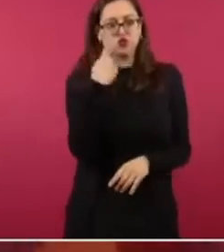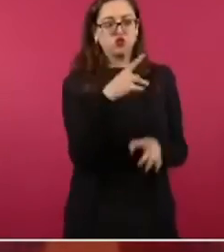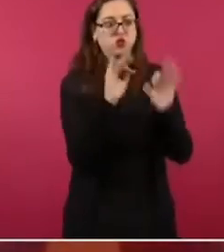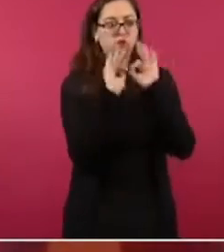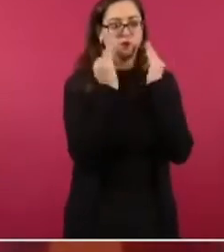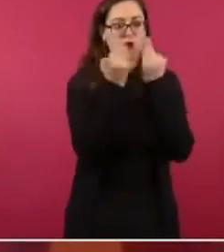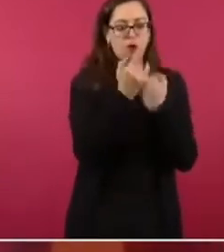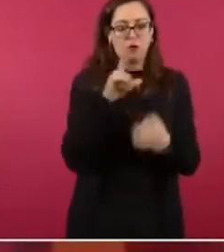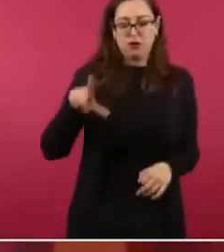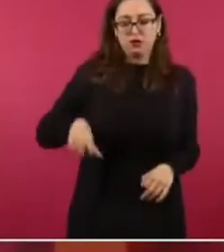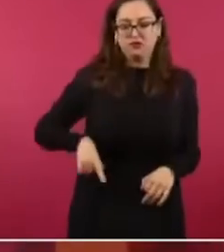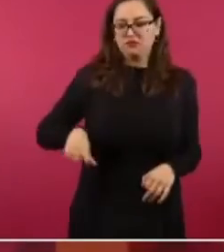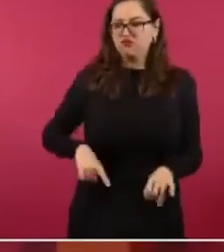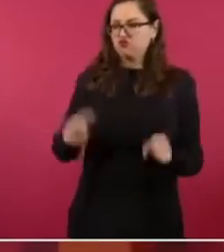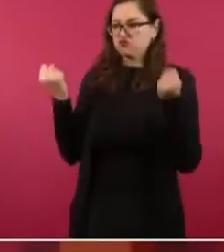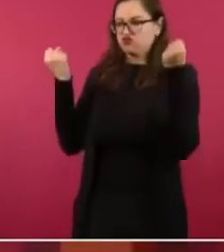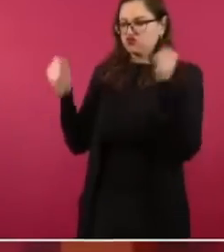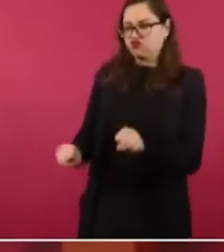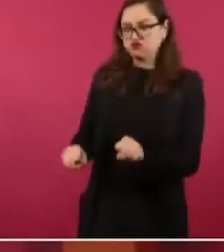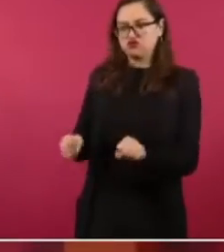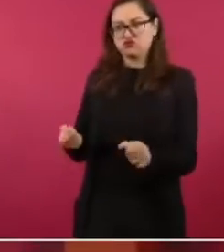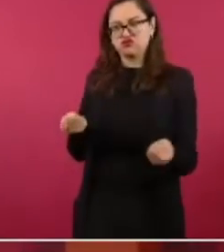con las armas